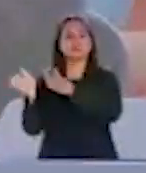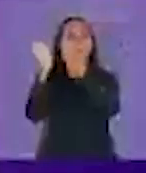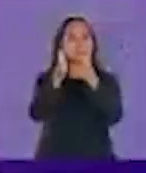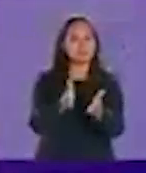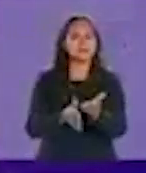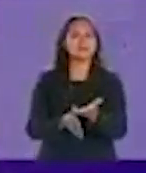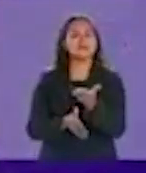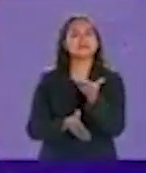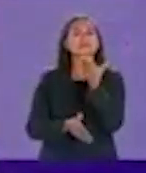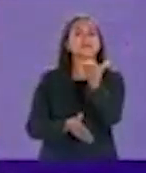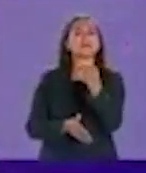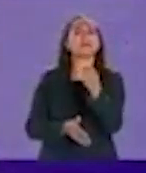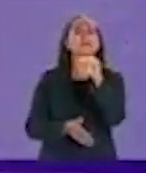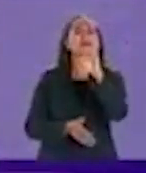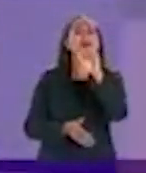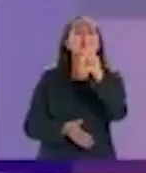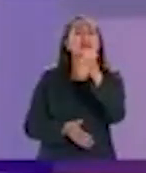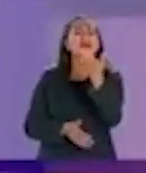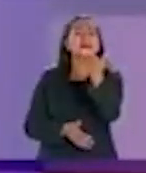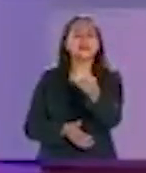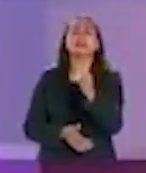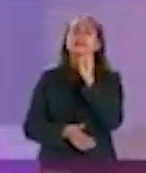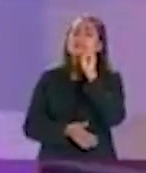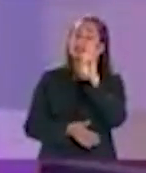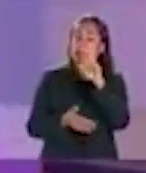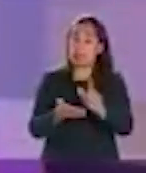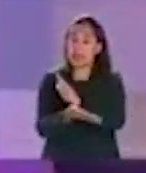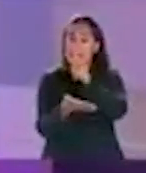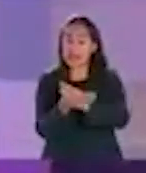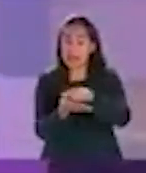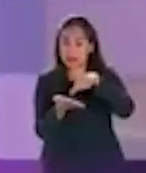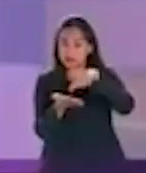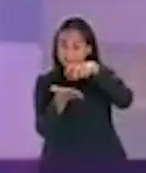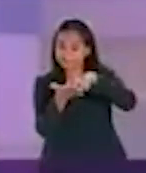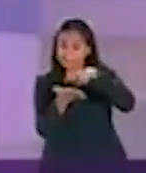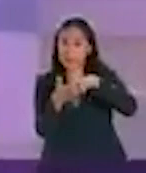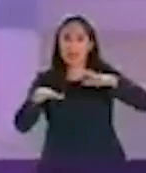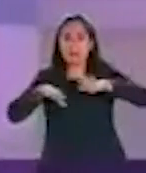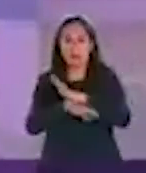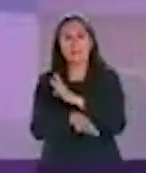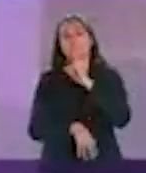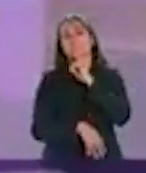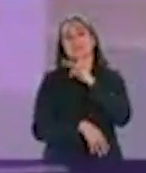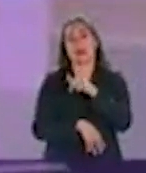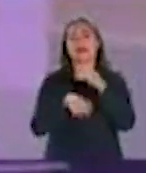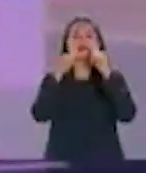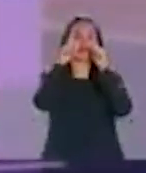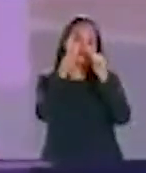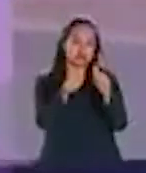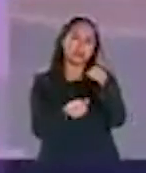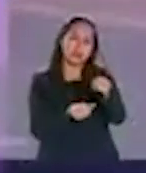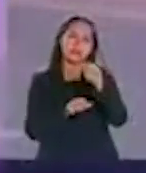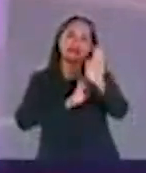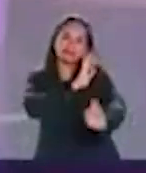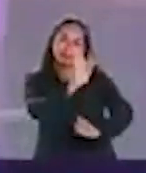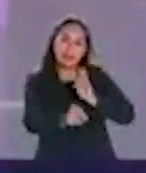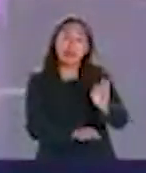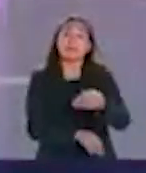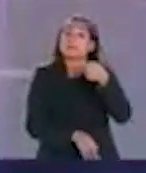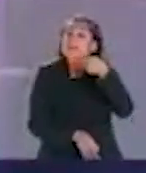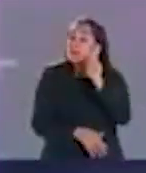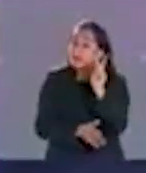efectivamente si mejoramos nuestras leyes y mejoramos nuestros trámites podemos darles una mejor atención de mejor servicio pero aquí hay un tema adicional